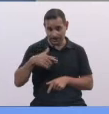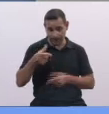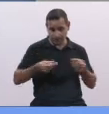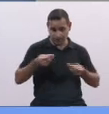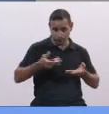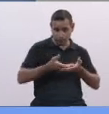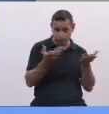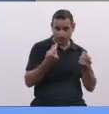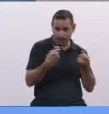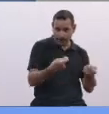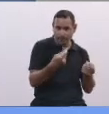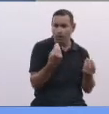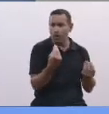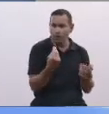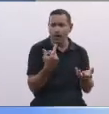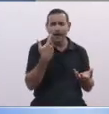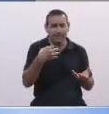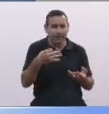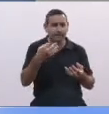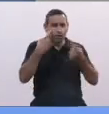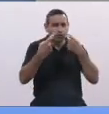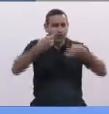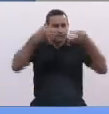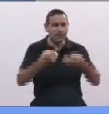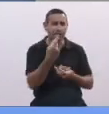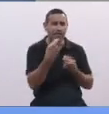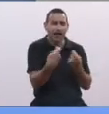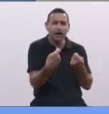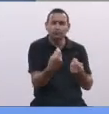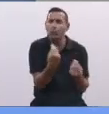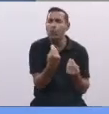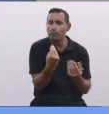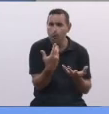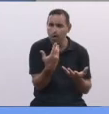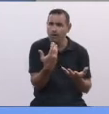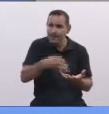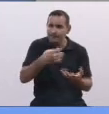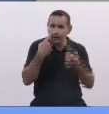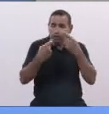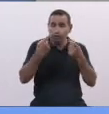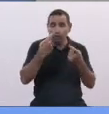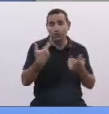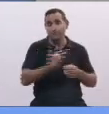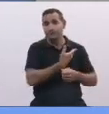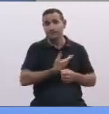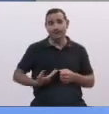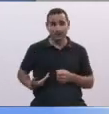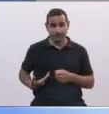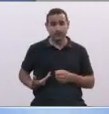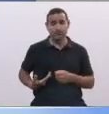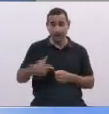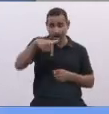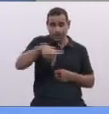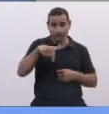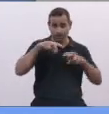pública. Debemos mirar la calidad del gasto. Señor presidente, muchos de